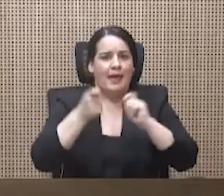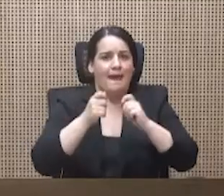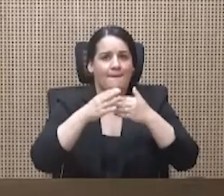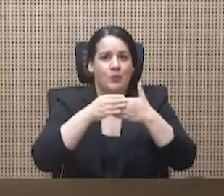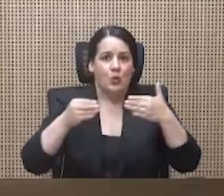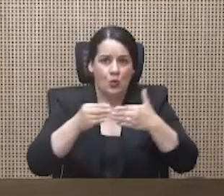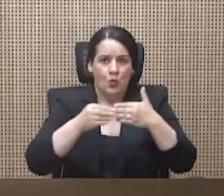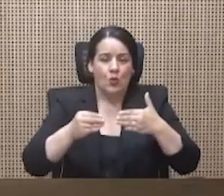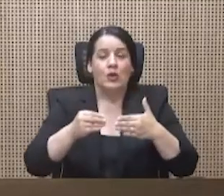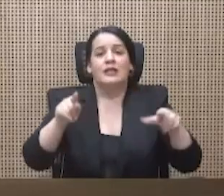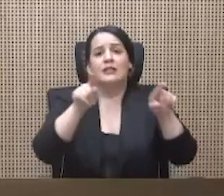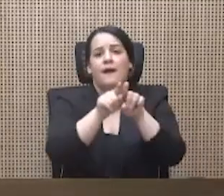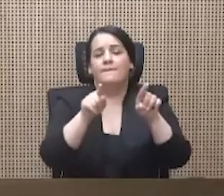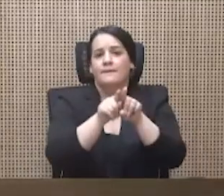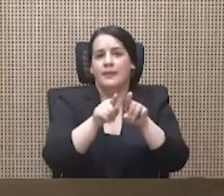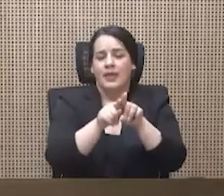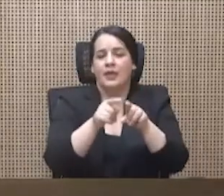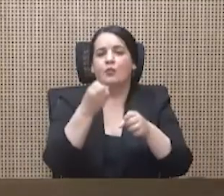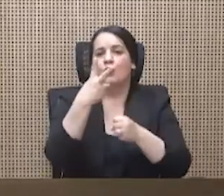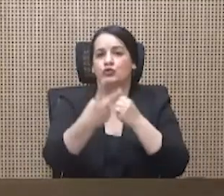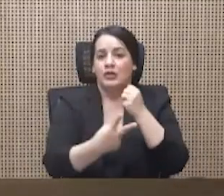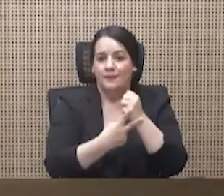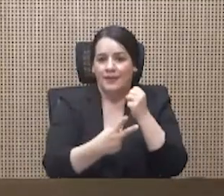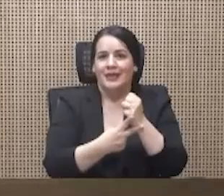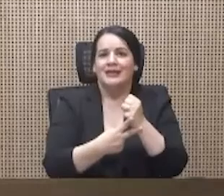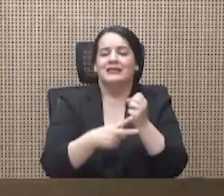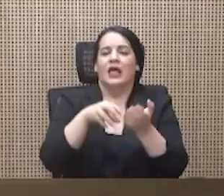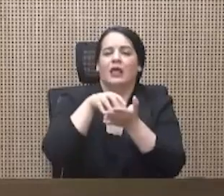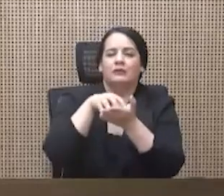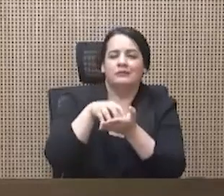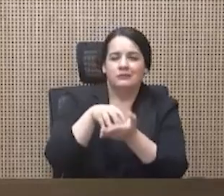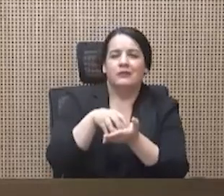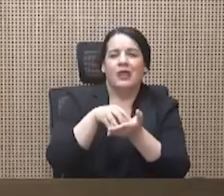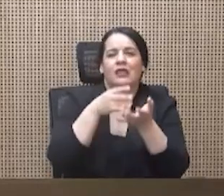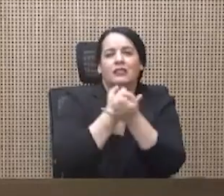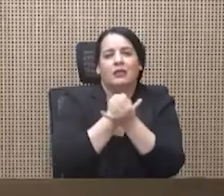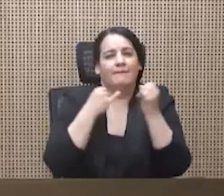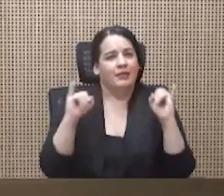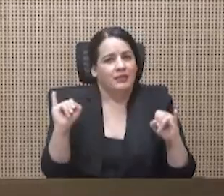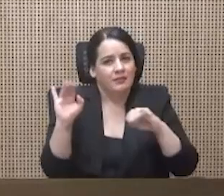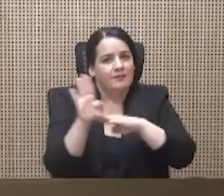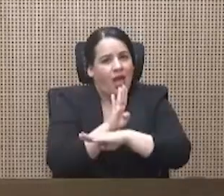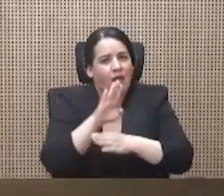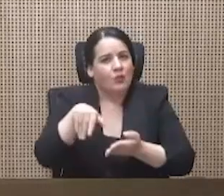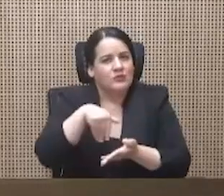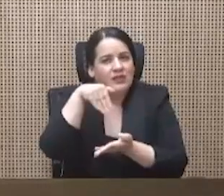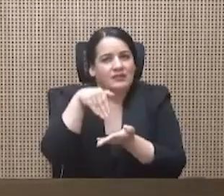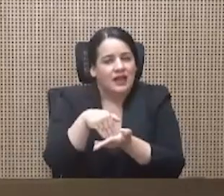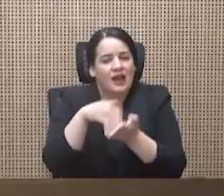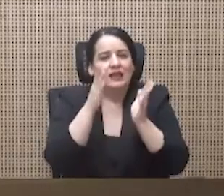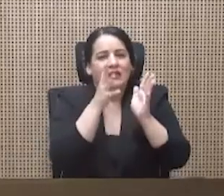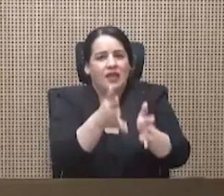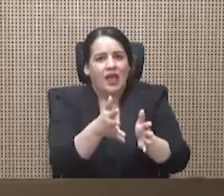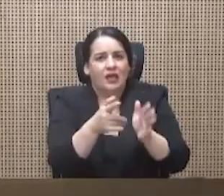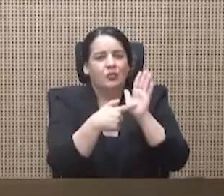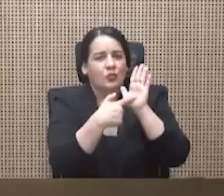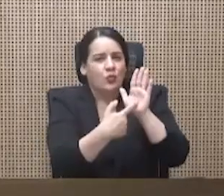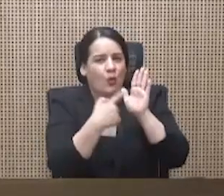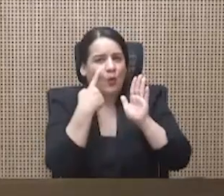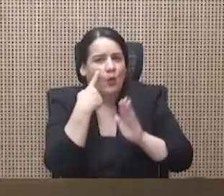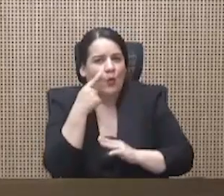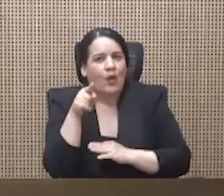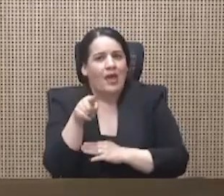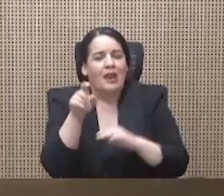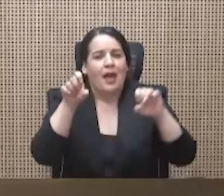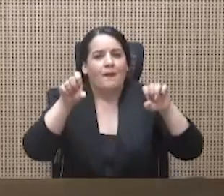he cuestionado en reiteradas ocasiones la independencia del Banco Central, dejando entrever la